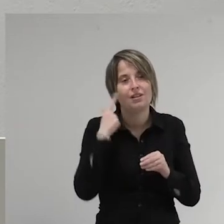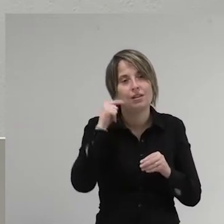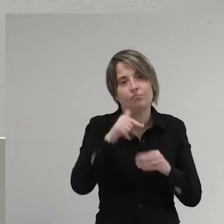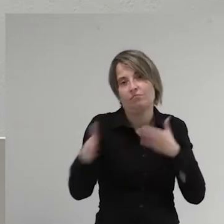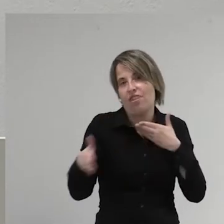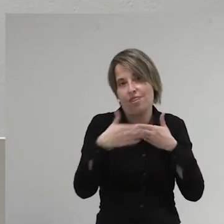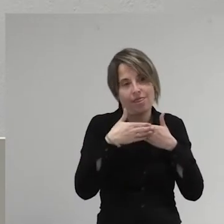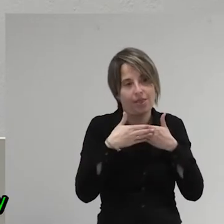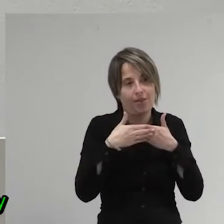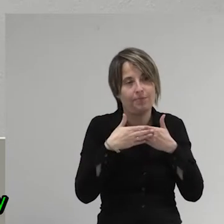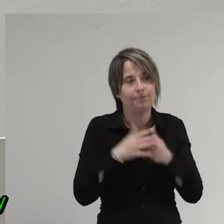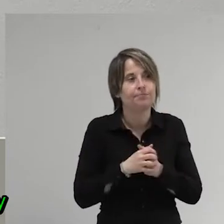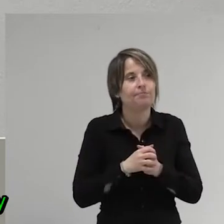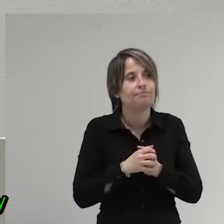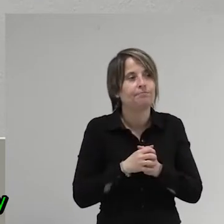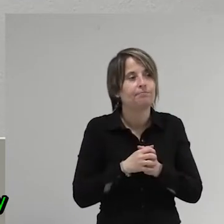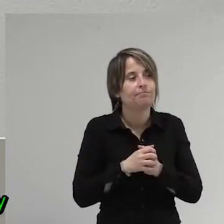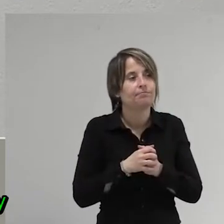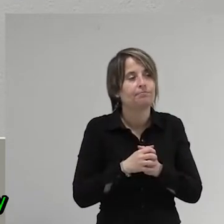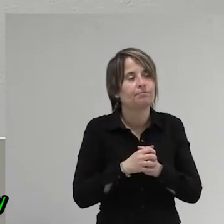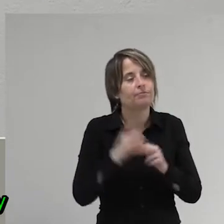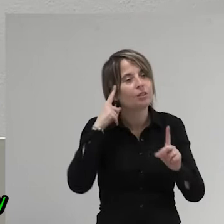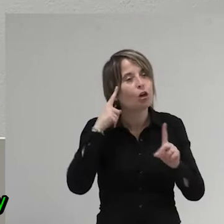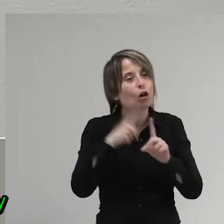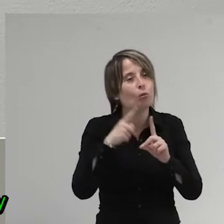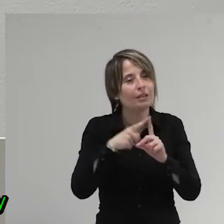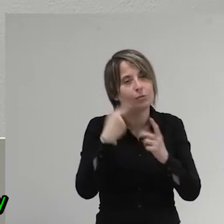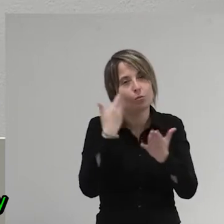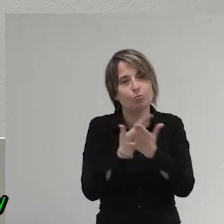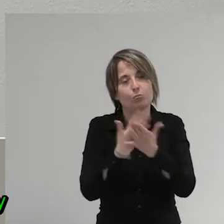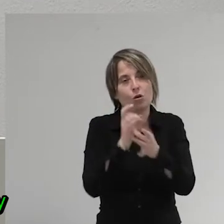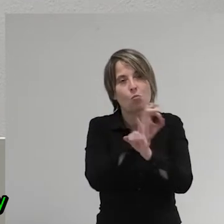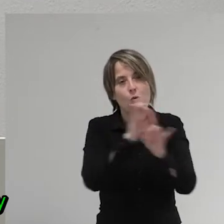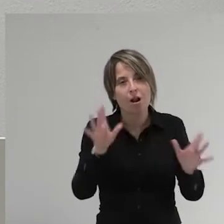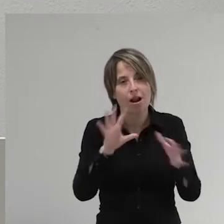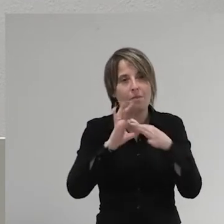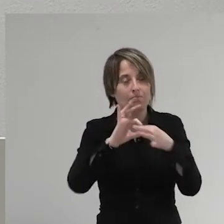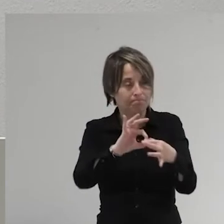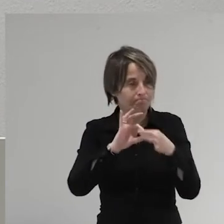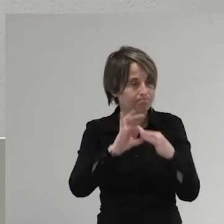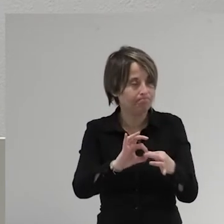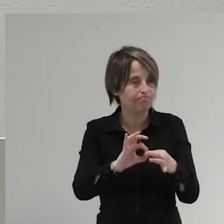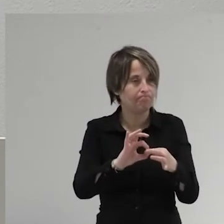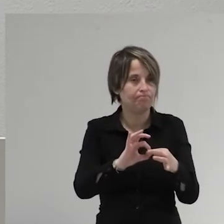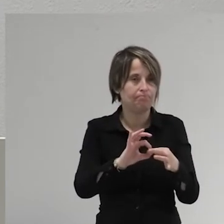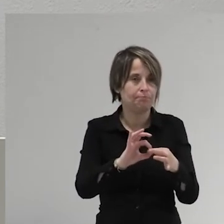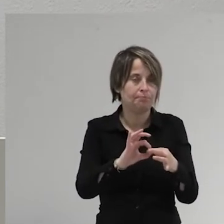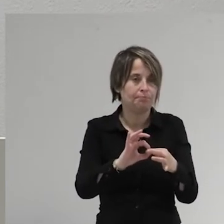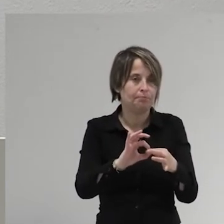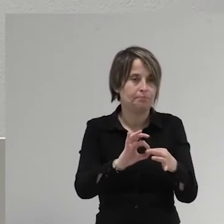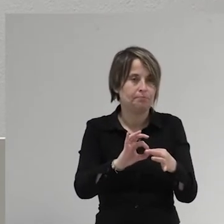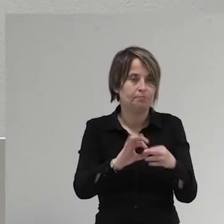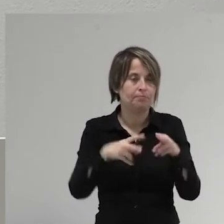aquí, la idea era como intentar poner en evidencia la relación que hay entre